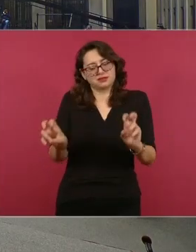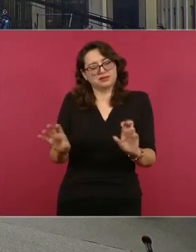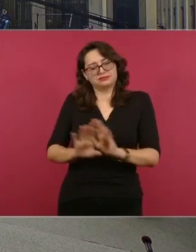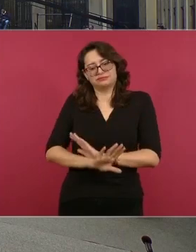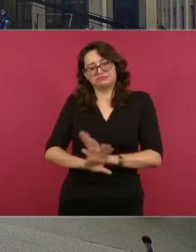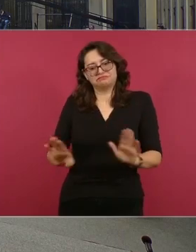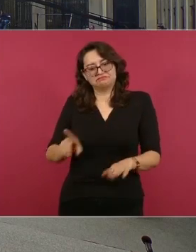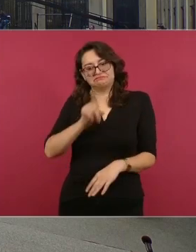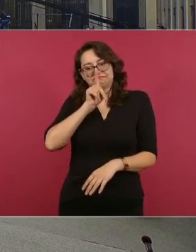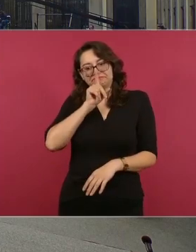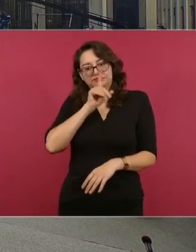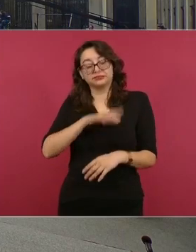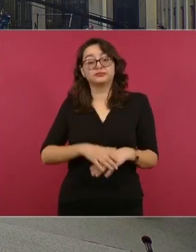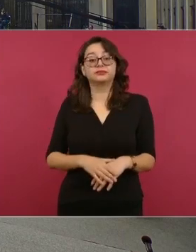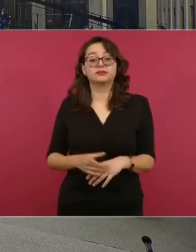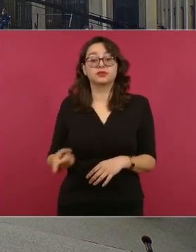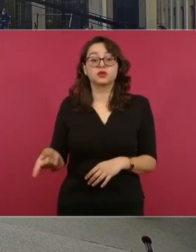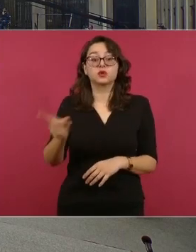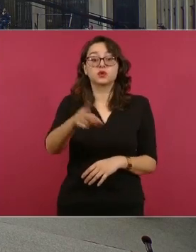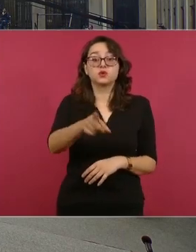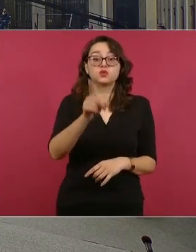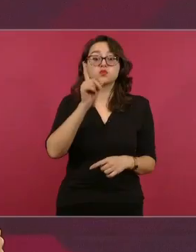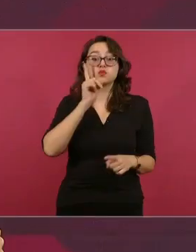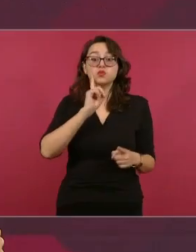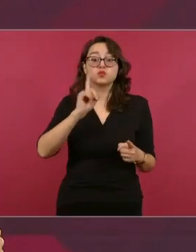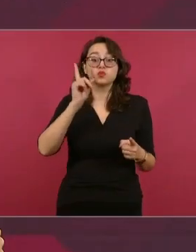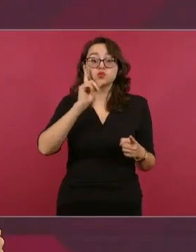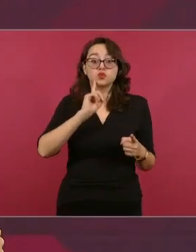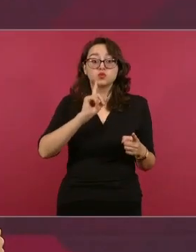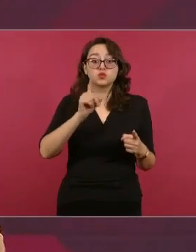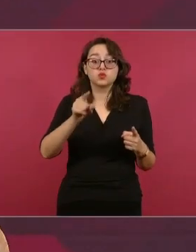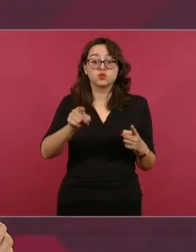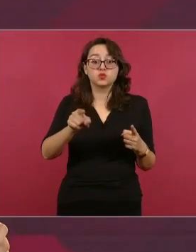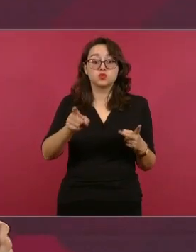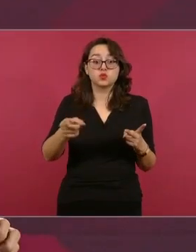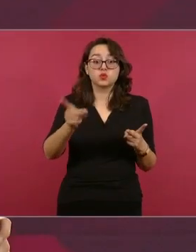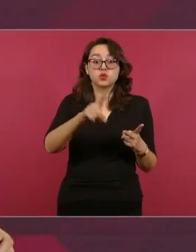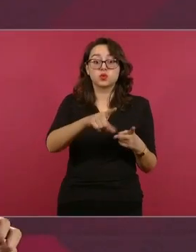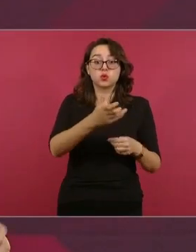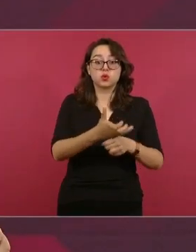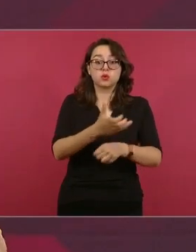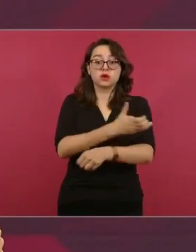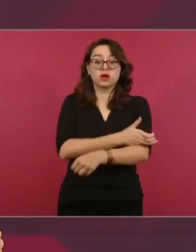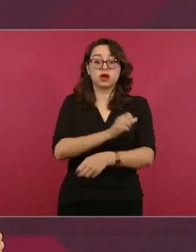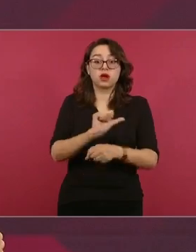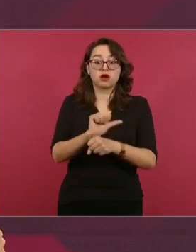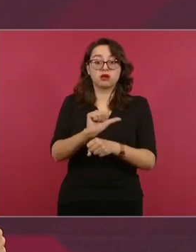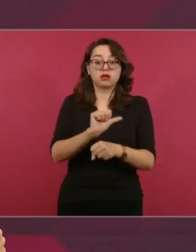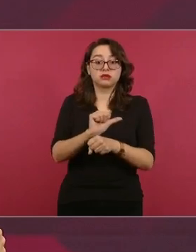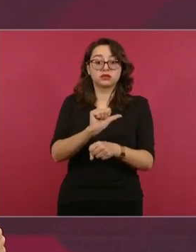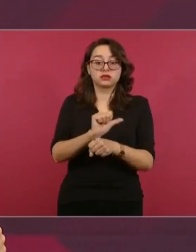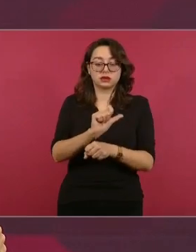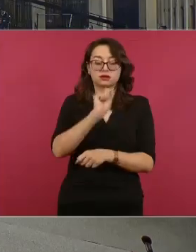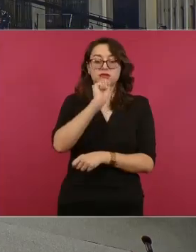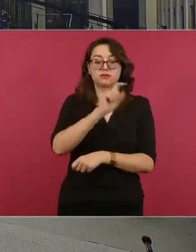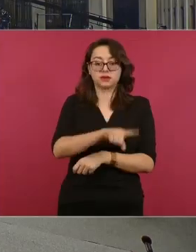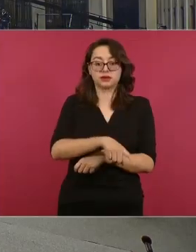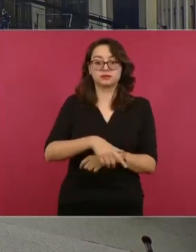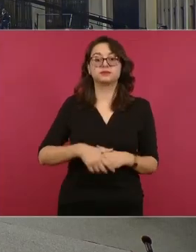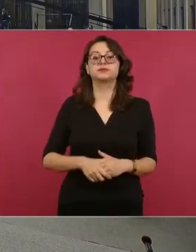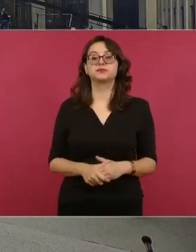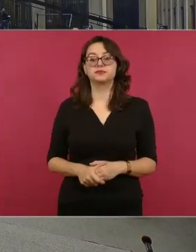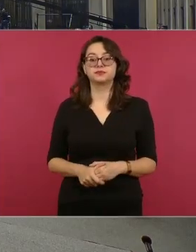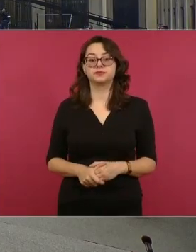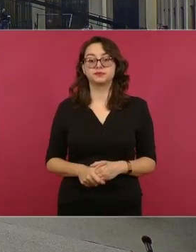acá atrás, y también tenemos un compañero que nos visita de Argentina, que le vamos a pasar la palabra.